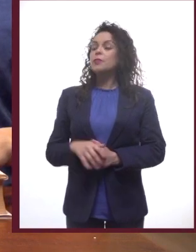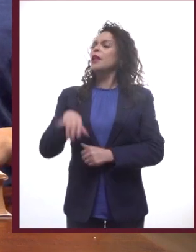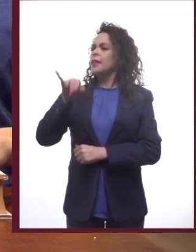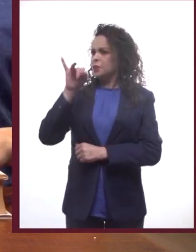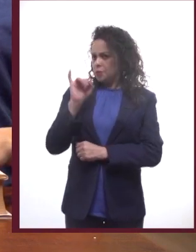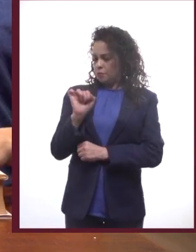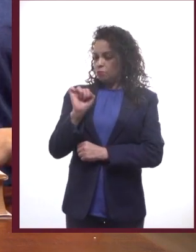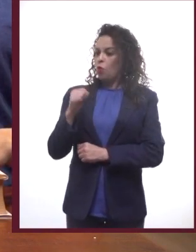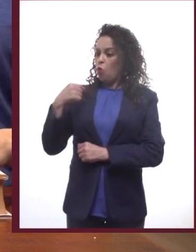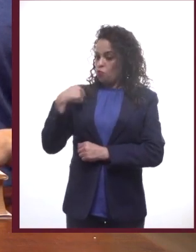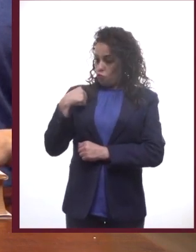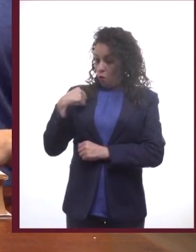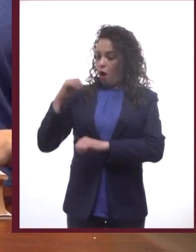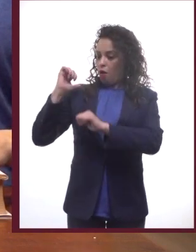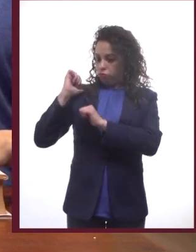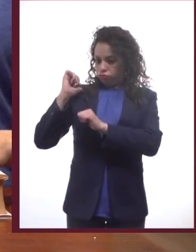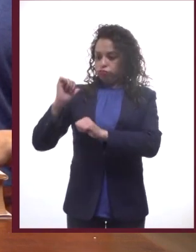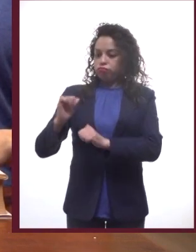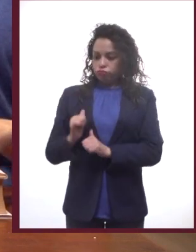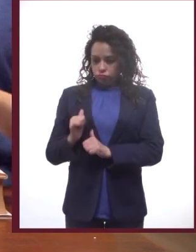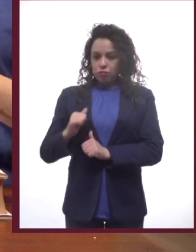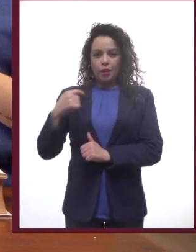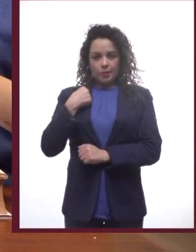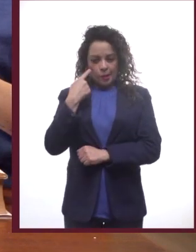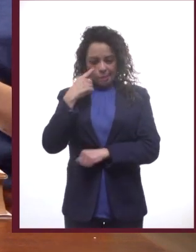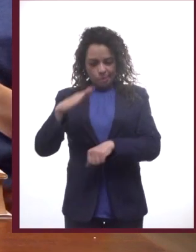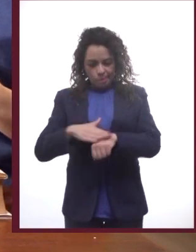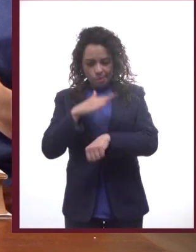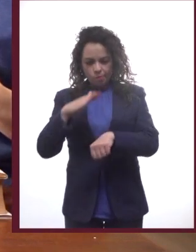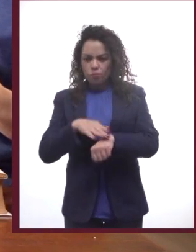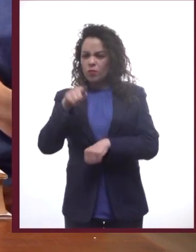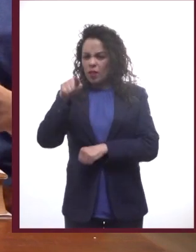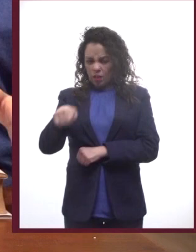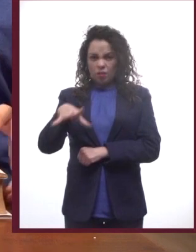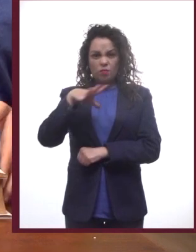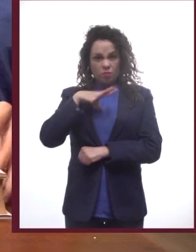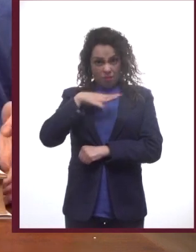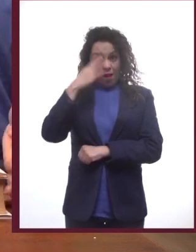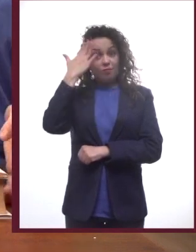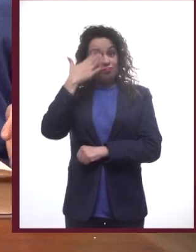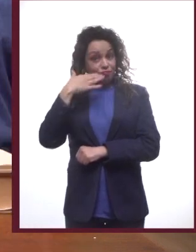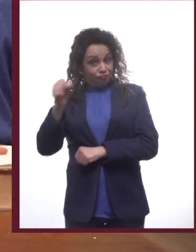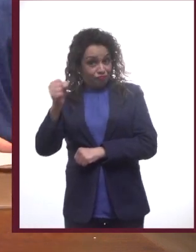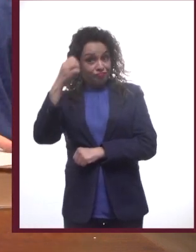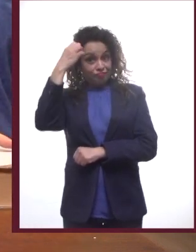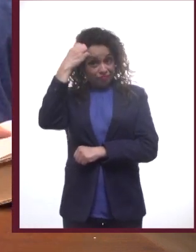Sí, yo soy la encargada de evaluar tu potencial. Y